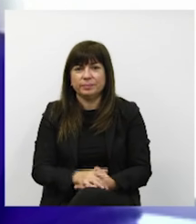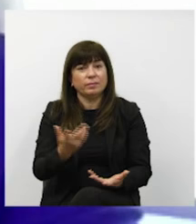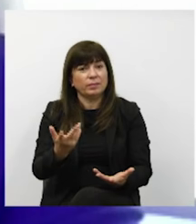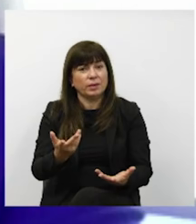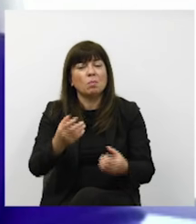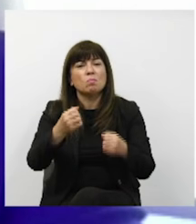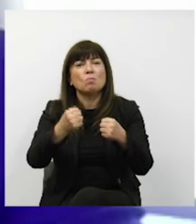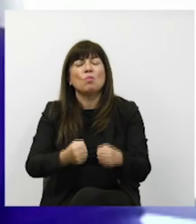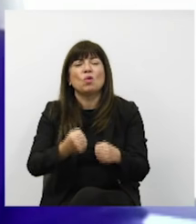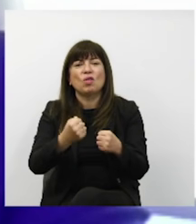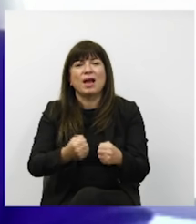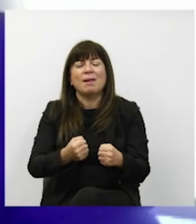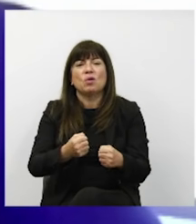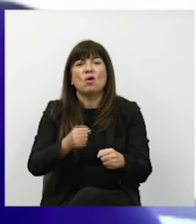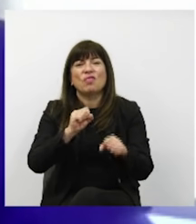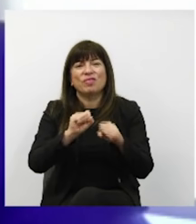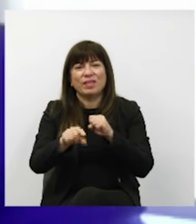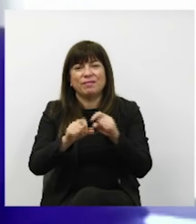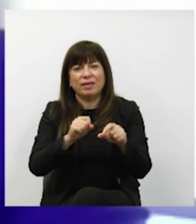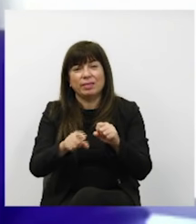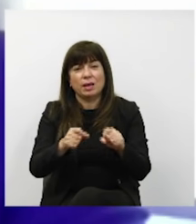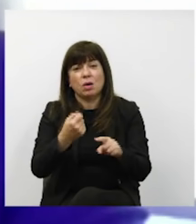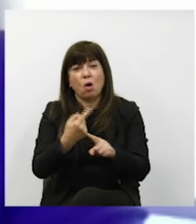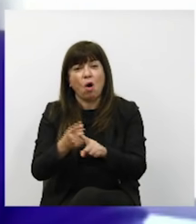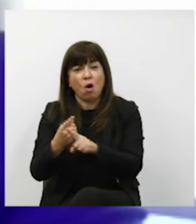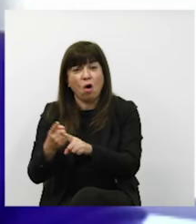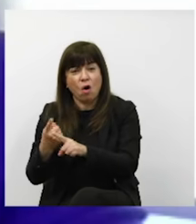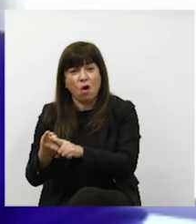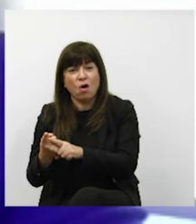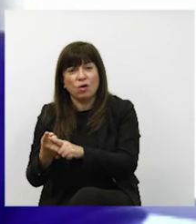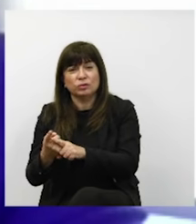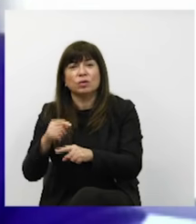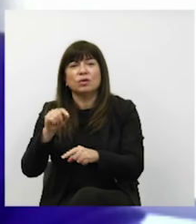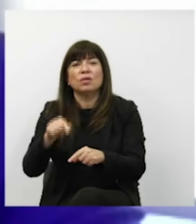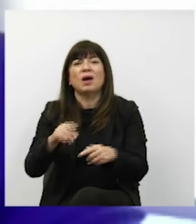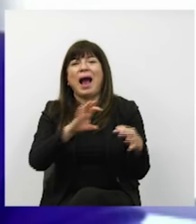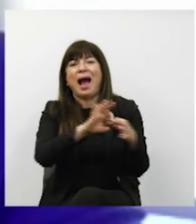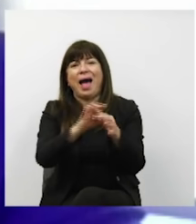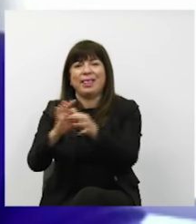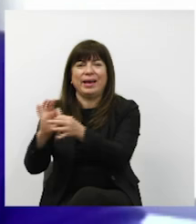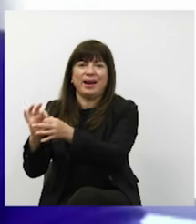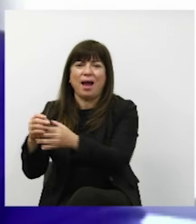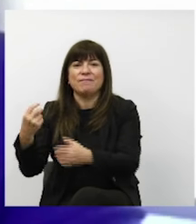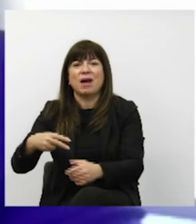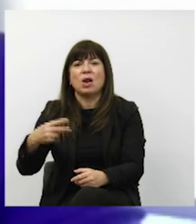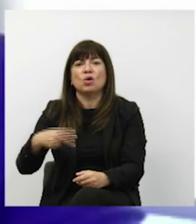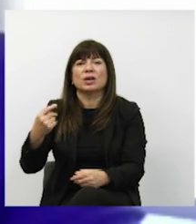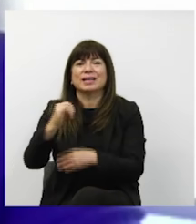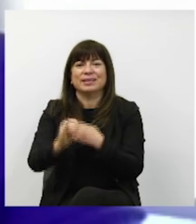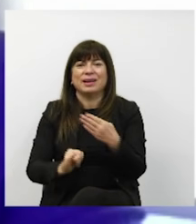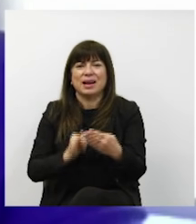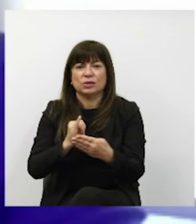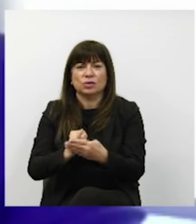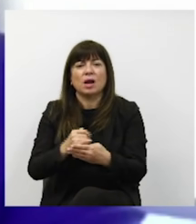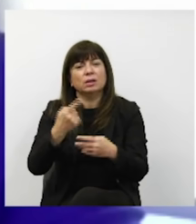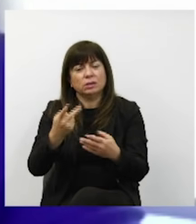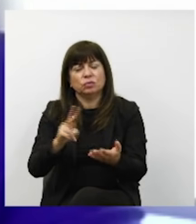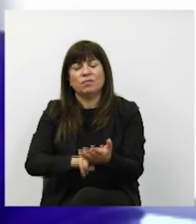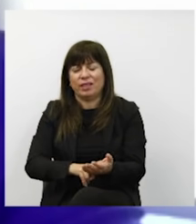sentido podemos descender otro peldaño en las cadenas de valor internacional, y eso es un riesgo